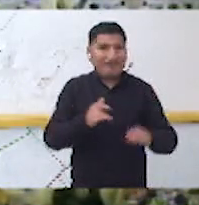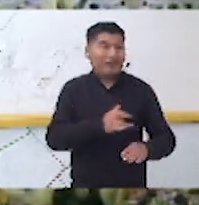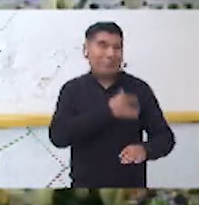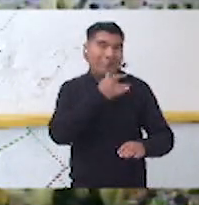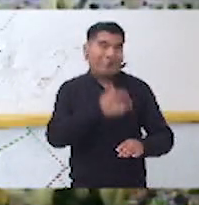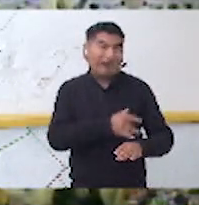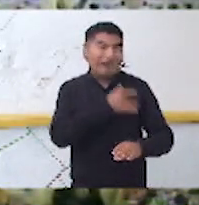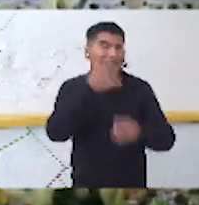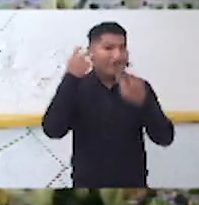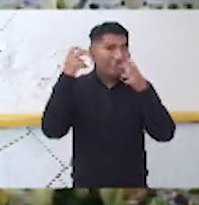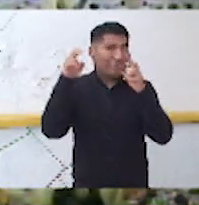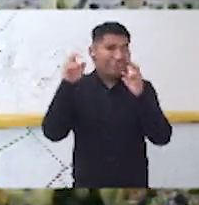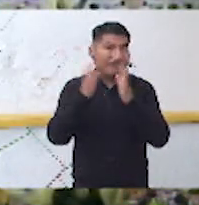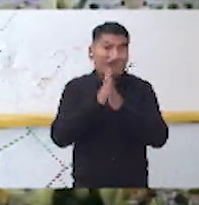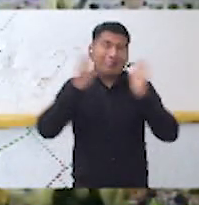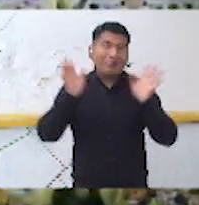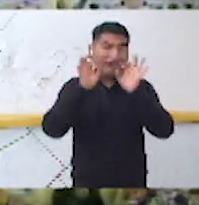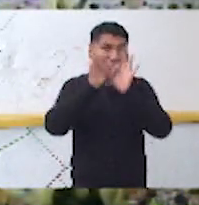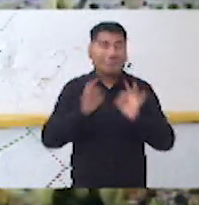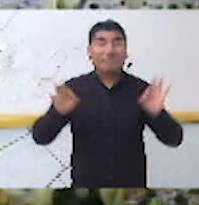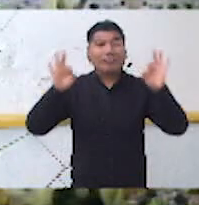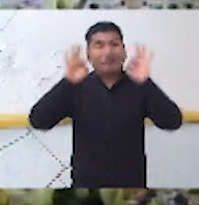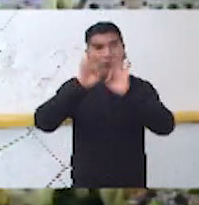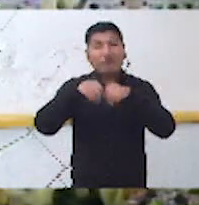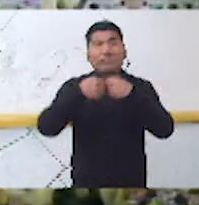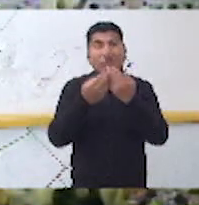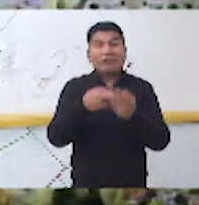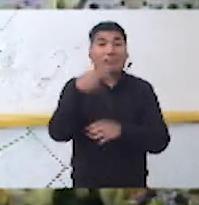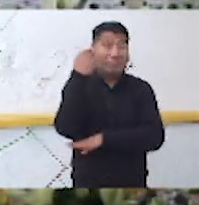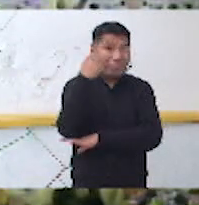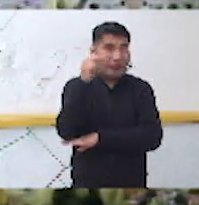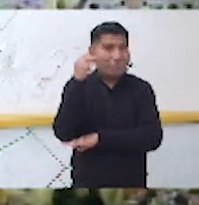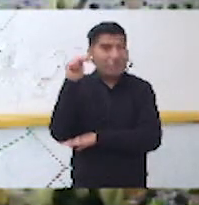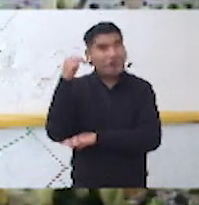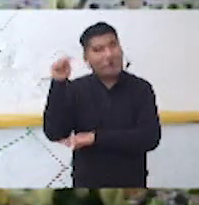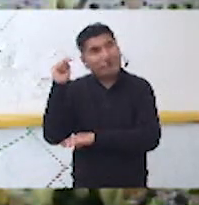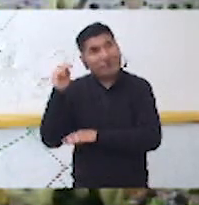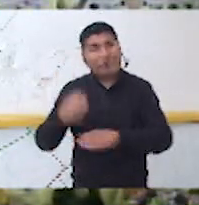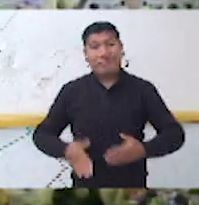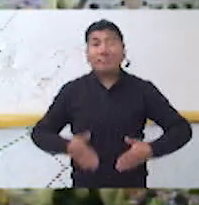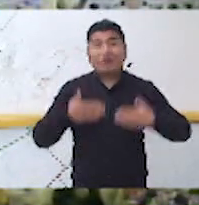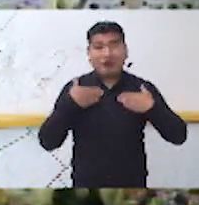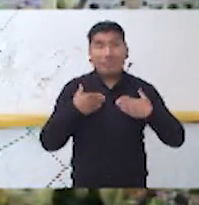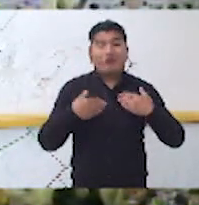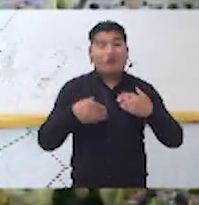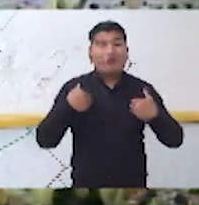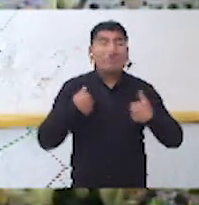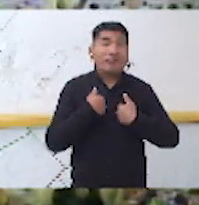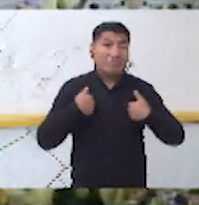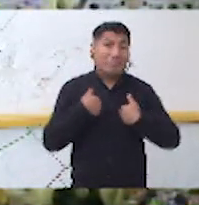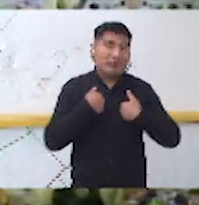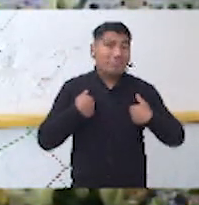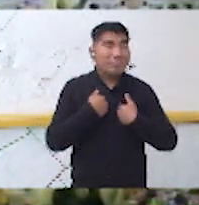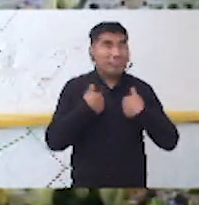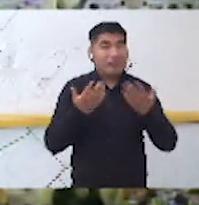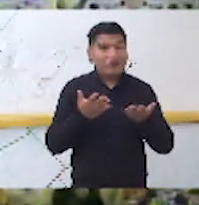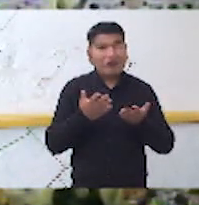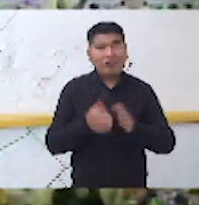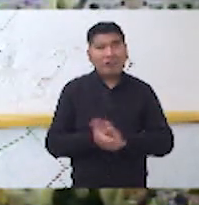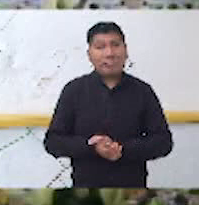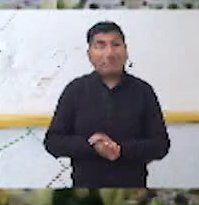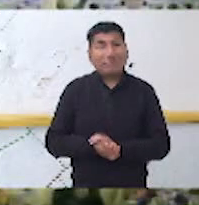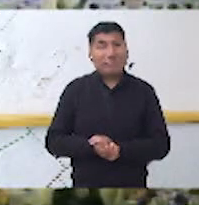hacia temas tan importantes como la naturaleza, la vida de las especies naturales y